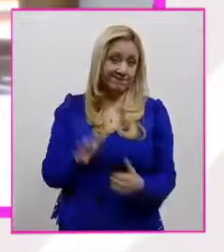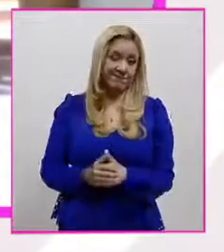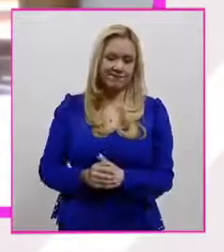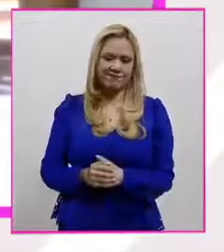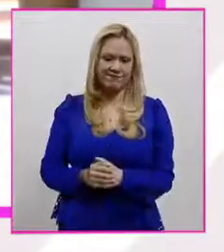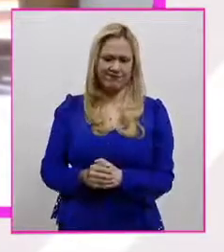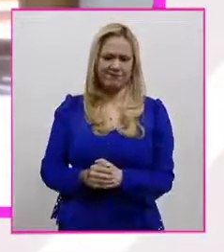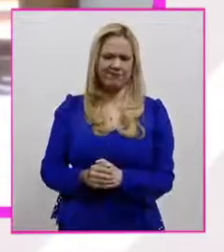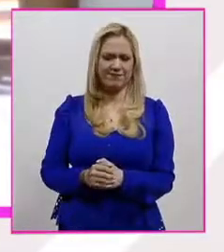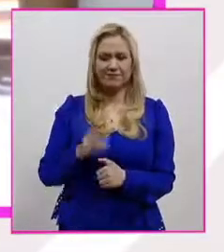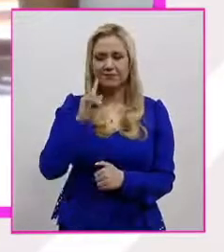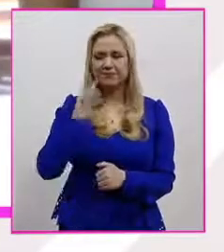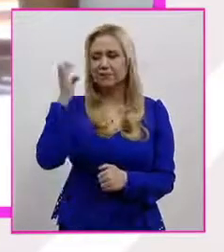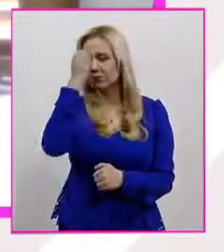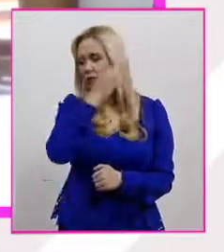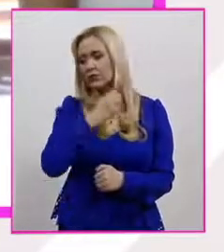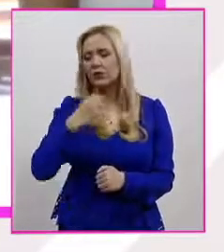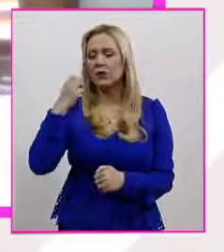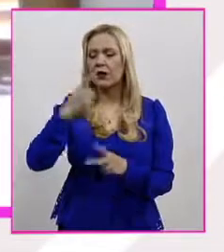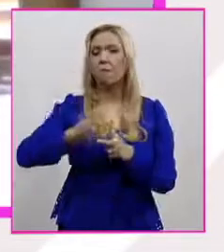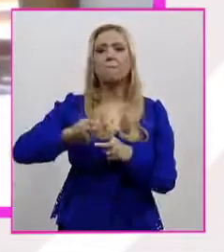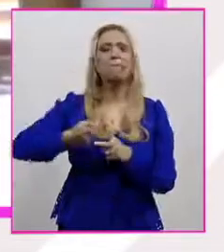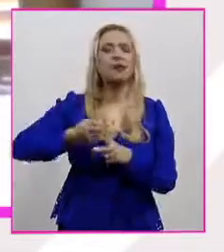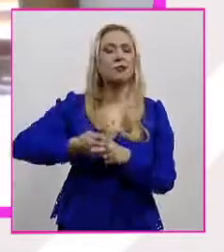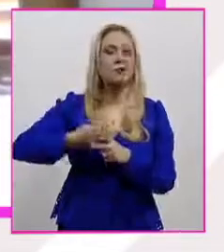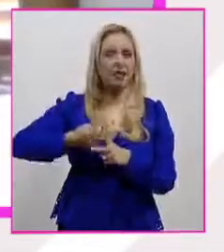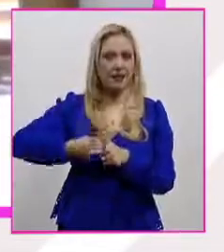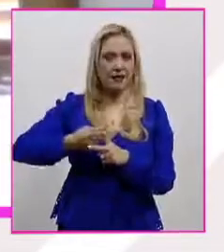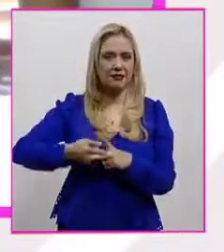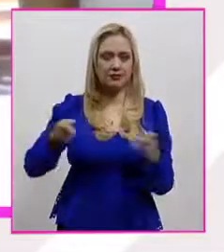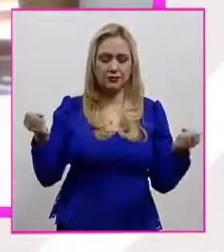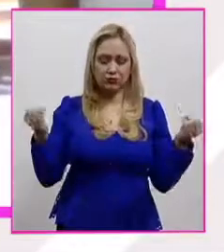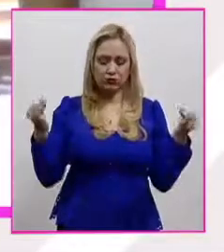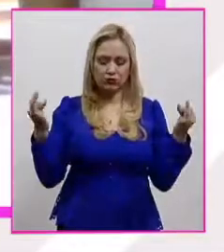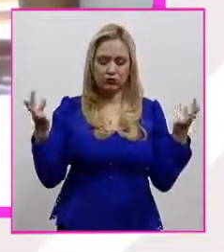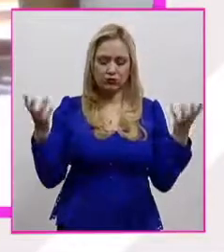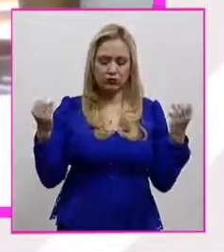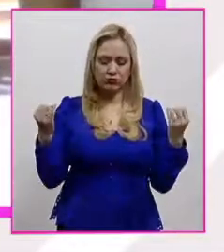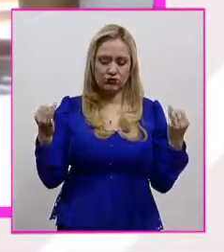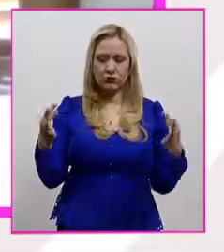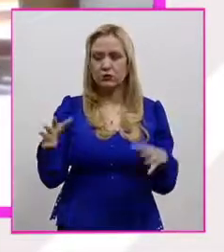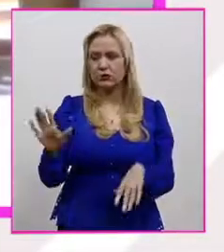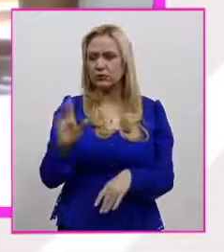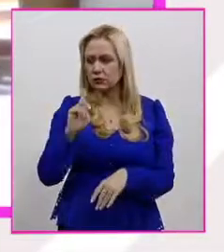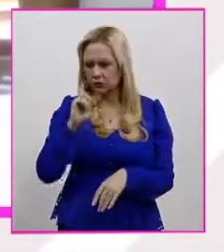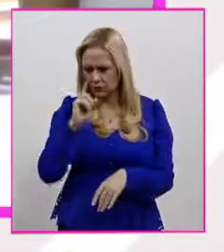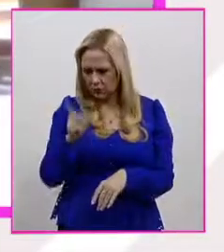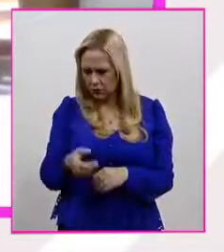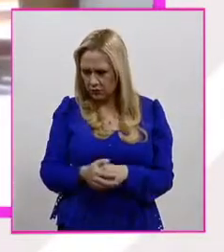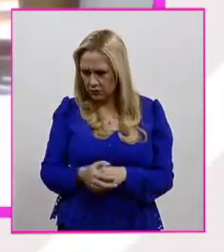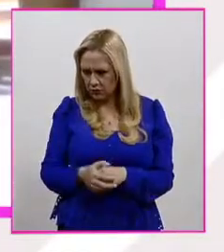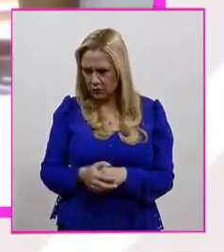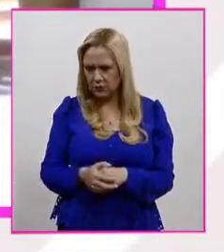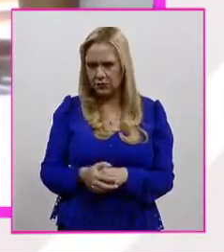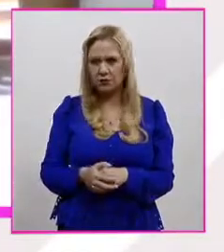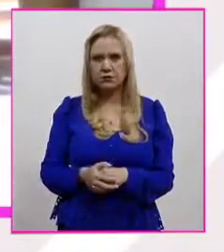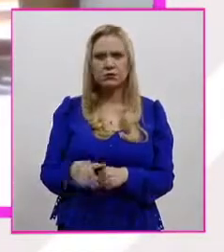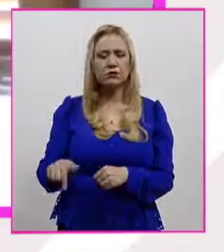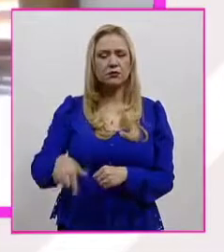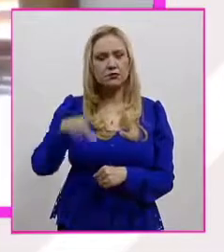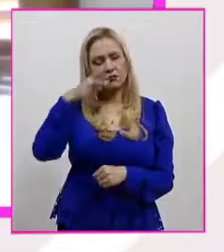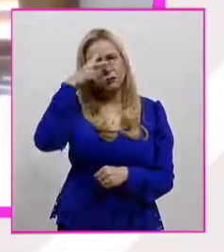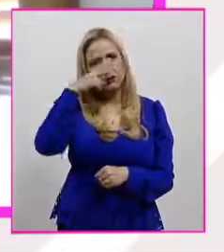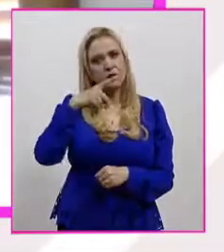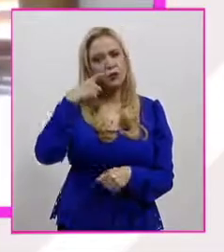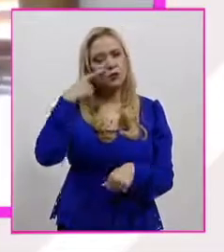una prueba de habilidades matemáticas. Y lo que observabas es que el simple hecho de presentar eso, de hacer evidente que en México pues, el